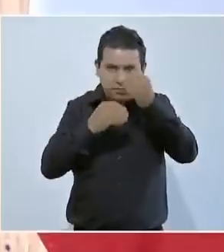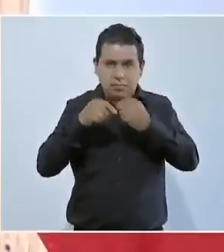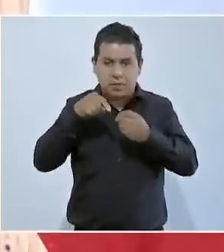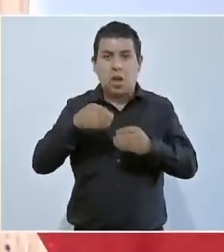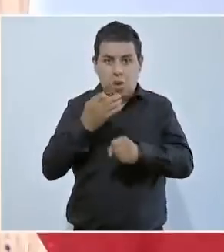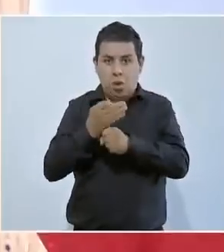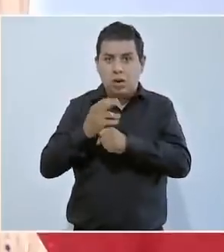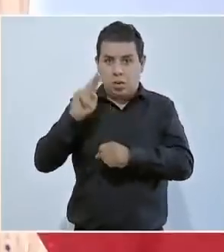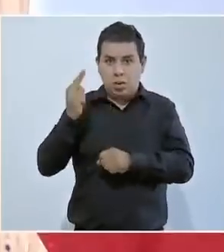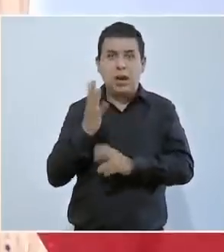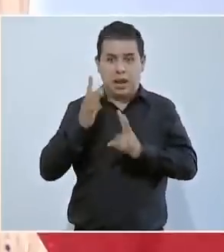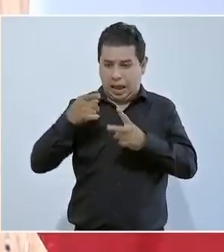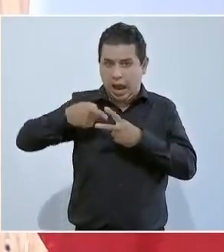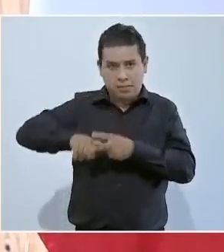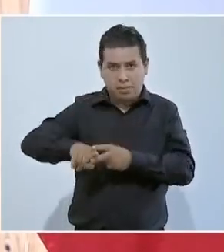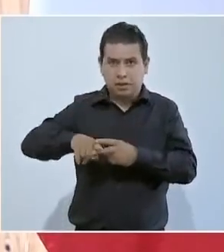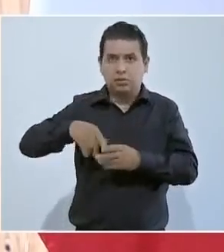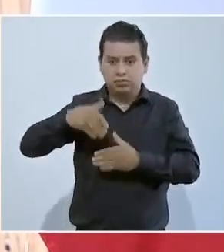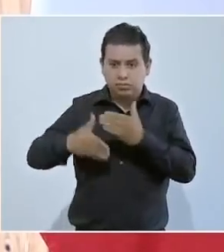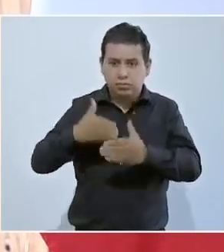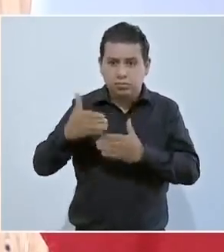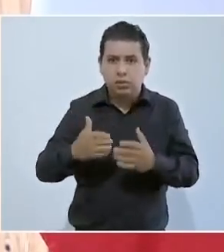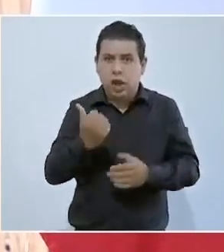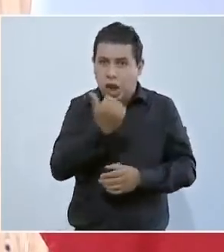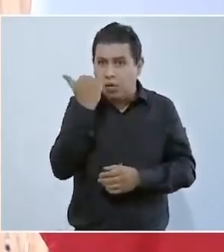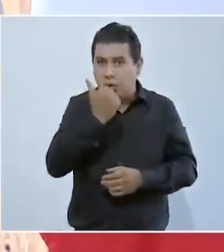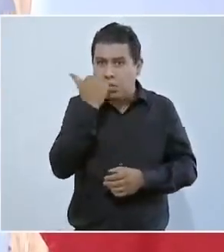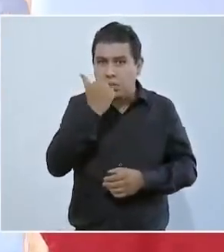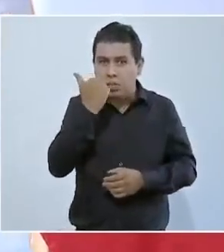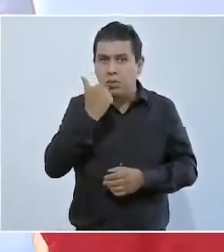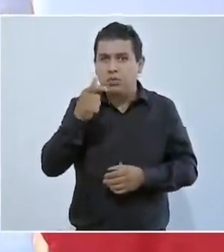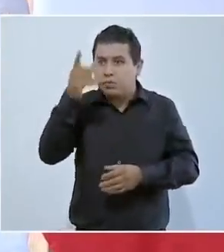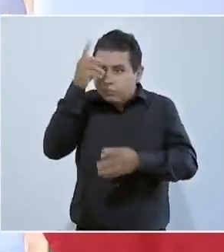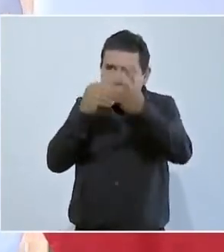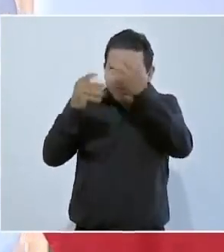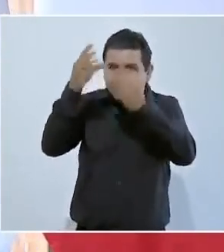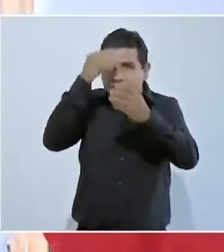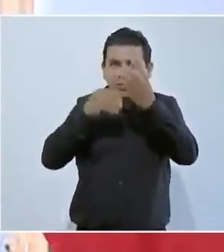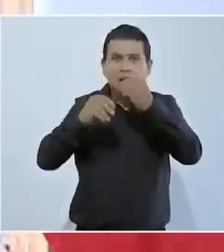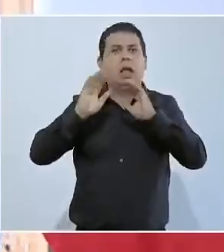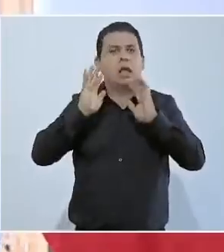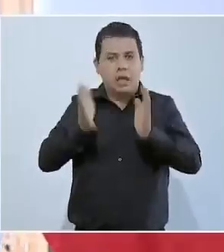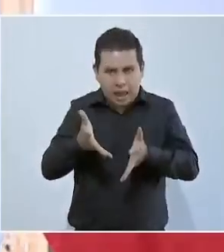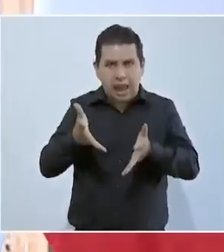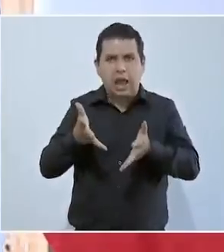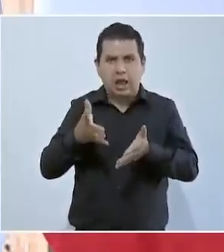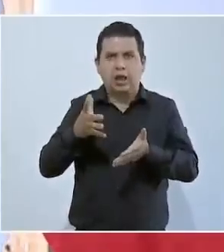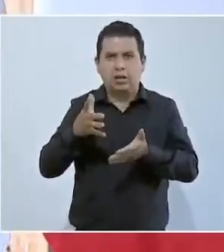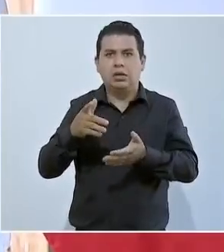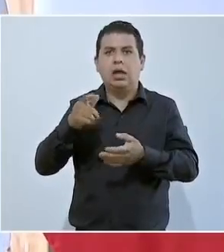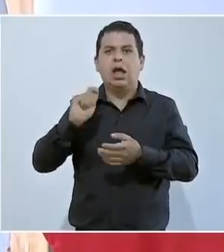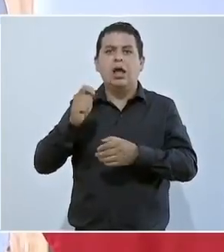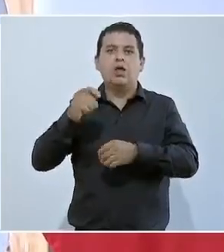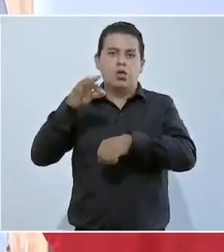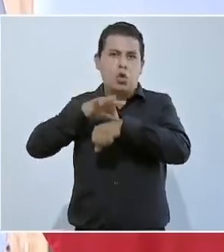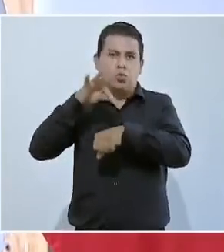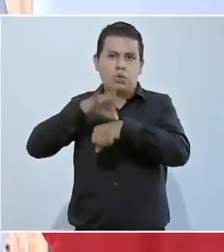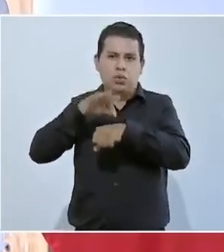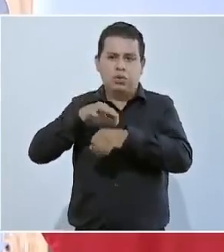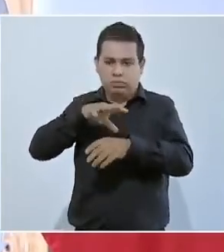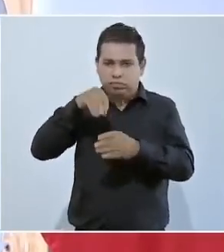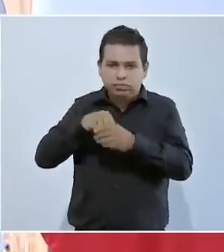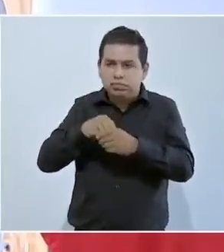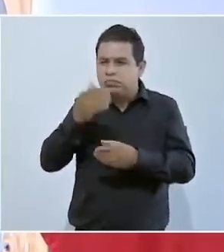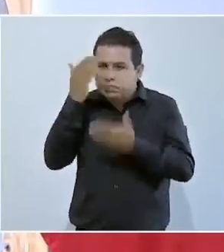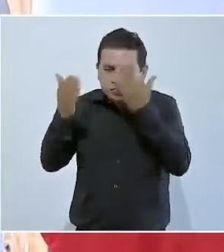funcionando con alumnos que estudian medicina, sobre